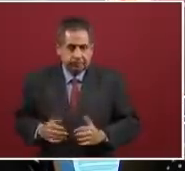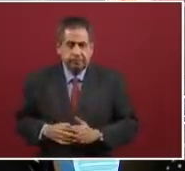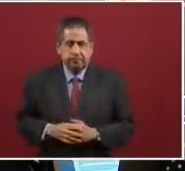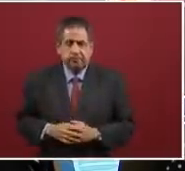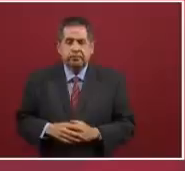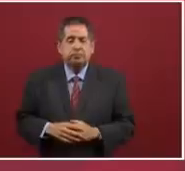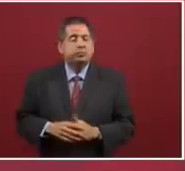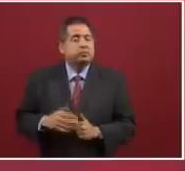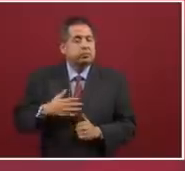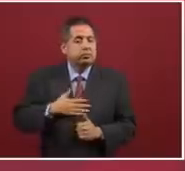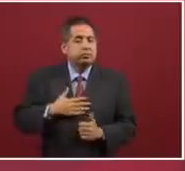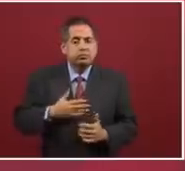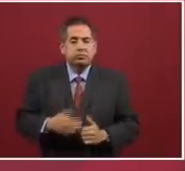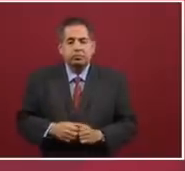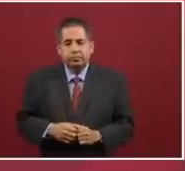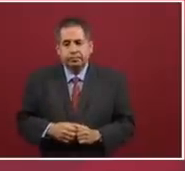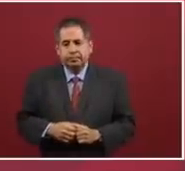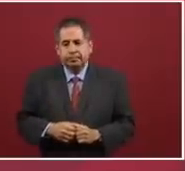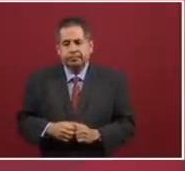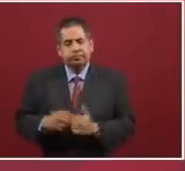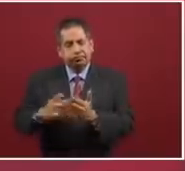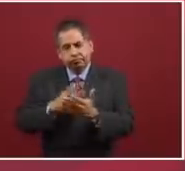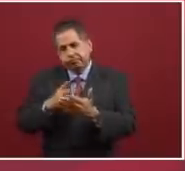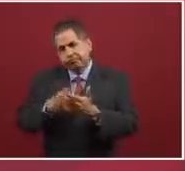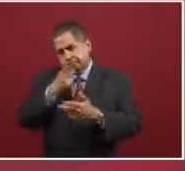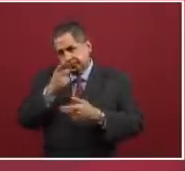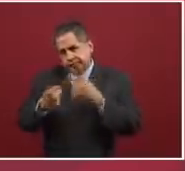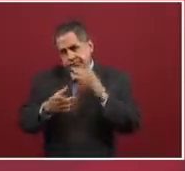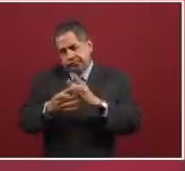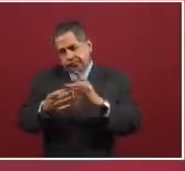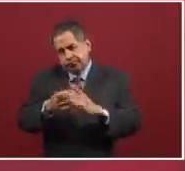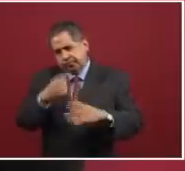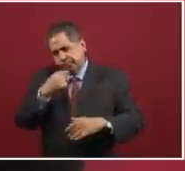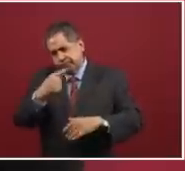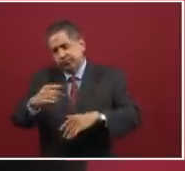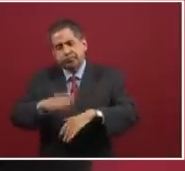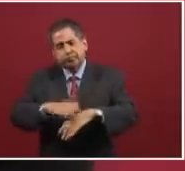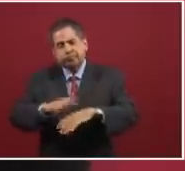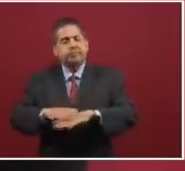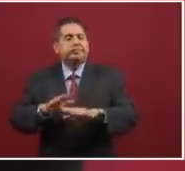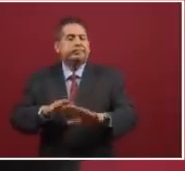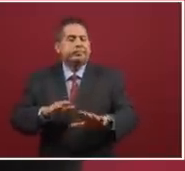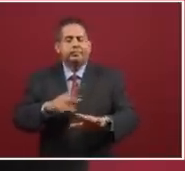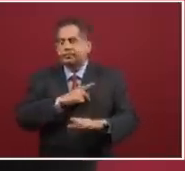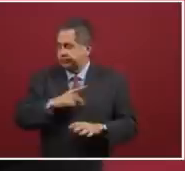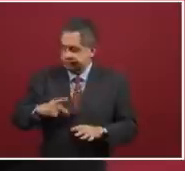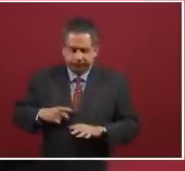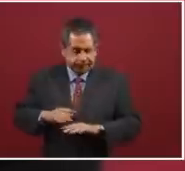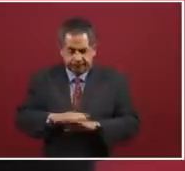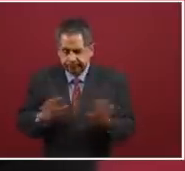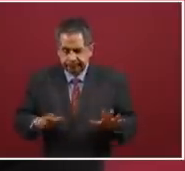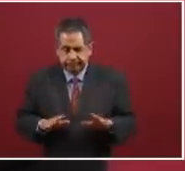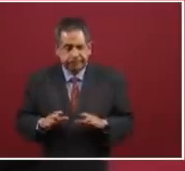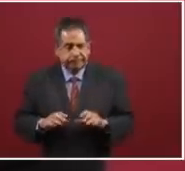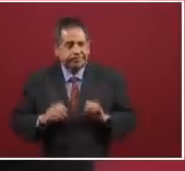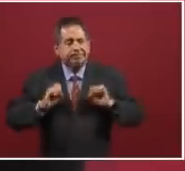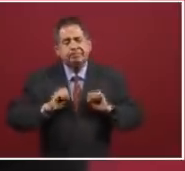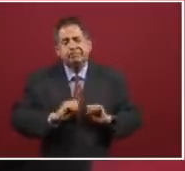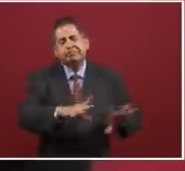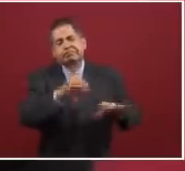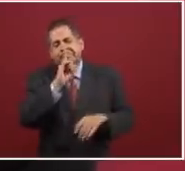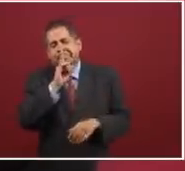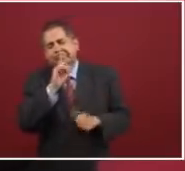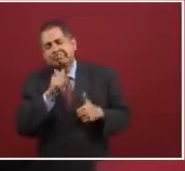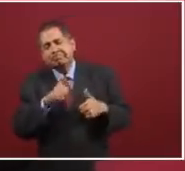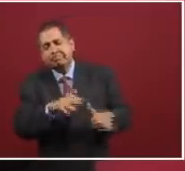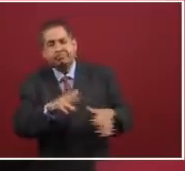Yo lo que he estado manifestando es que no debe de haber impunidad para